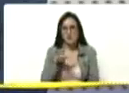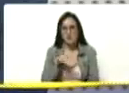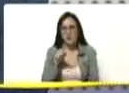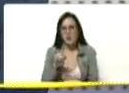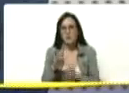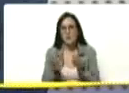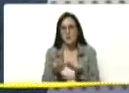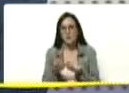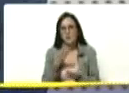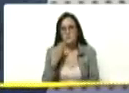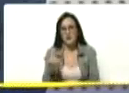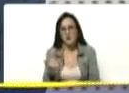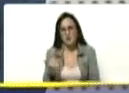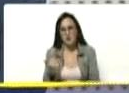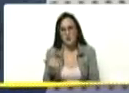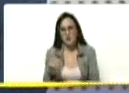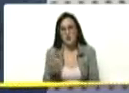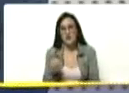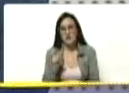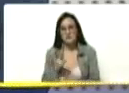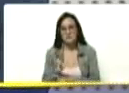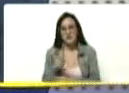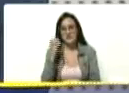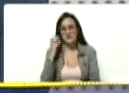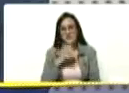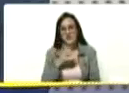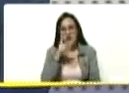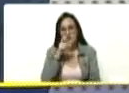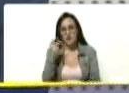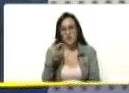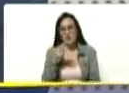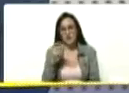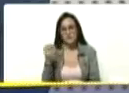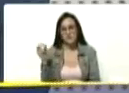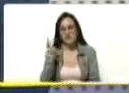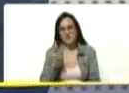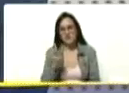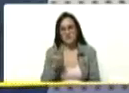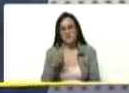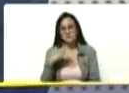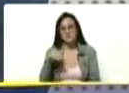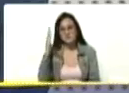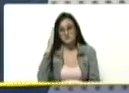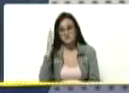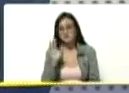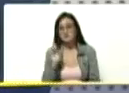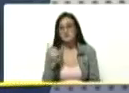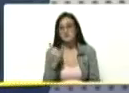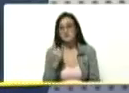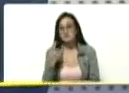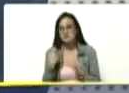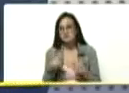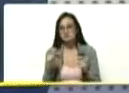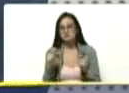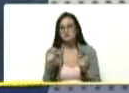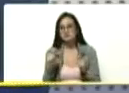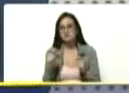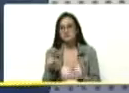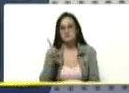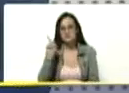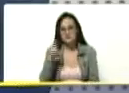mundo mejor que demandó Fidel en 2003, convencidos no solo de que es posible,